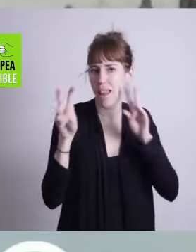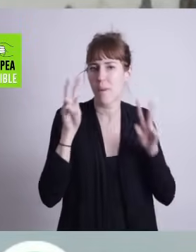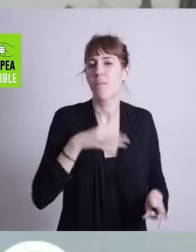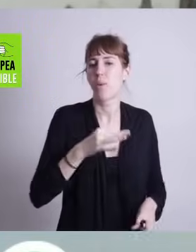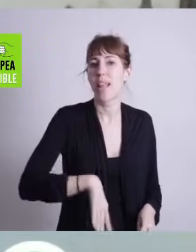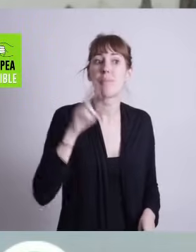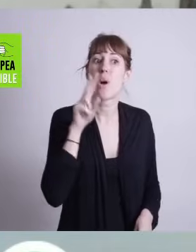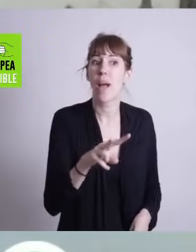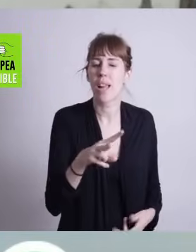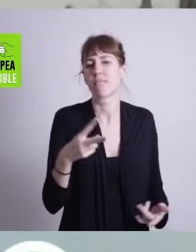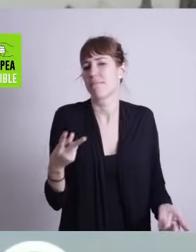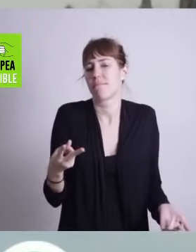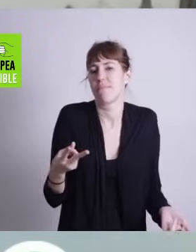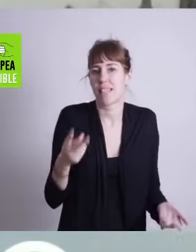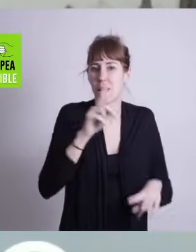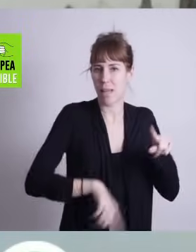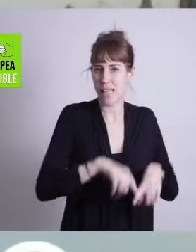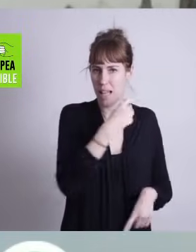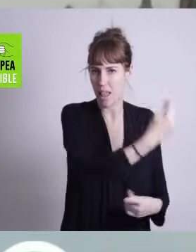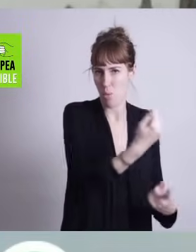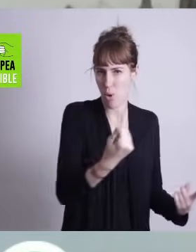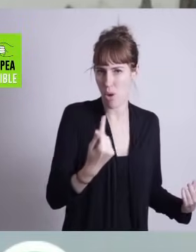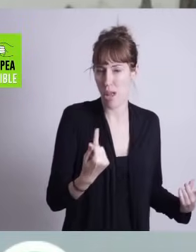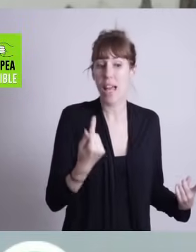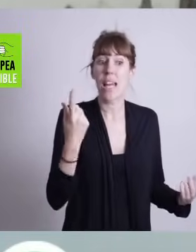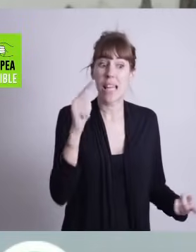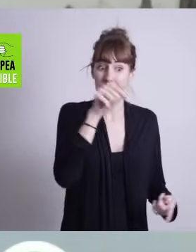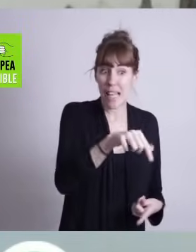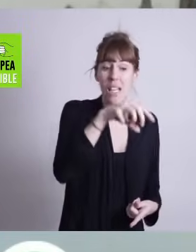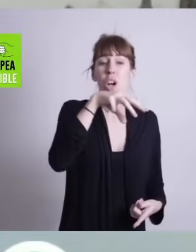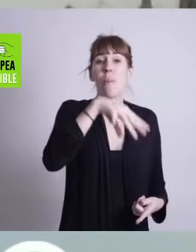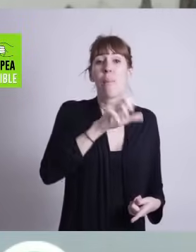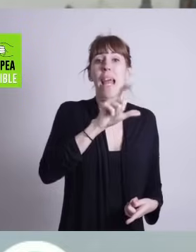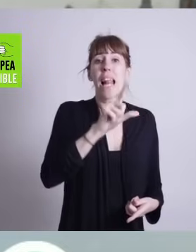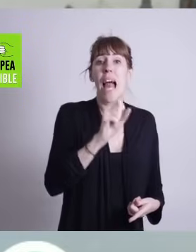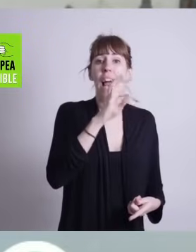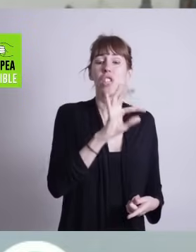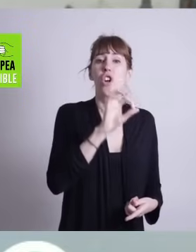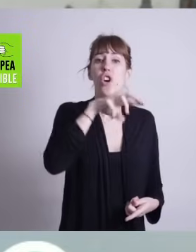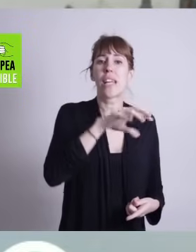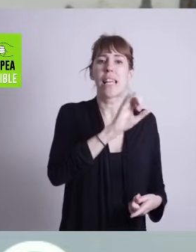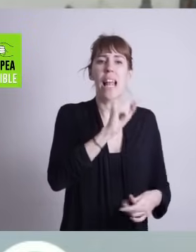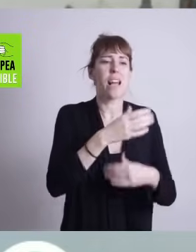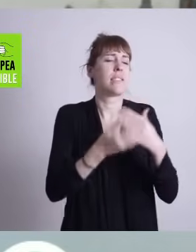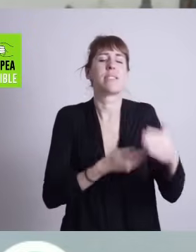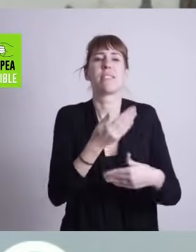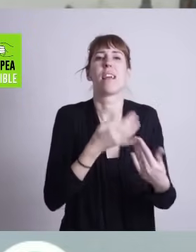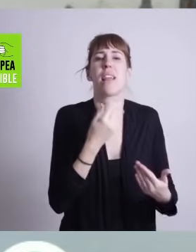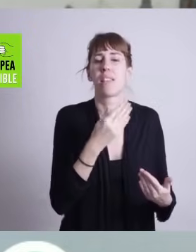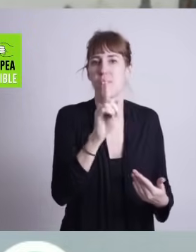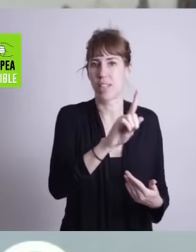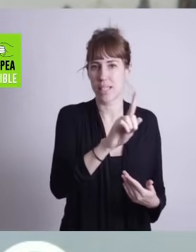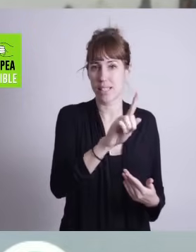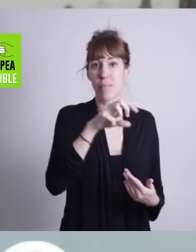tiene por qué ver, entonces tú tienes más función de melatonina y ya con eso tu cerebro encaja. No es cierto. La melatonina solamente sirve para